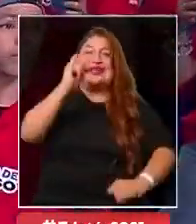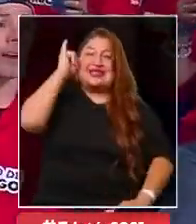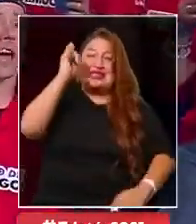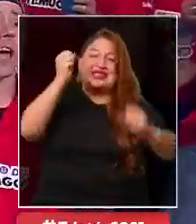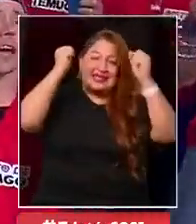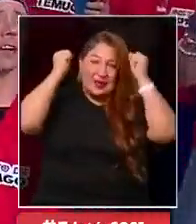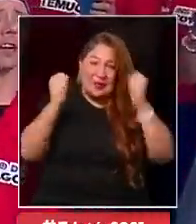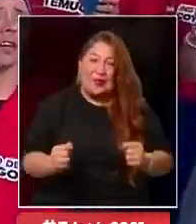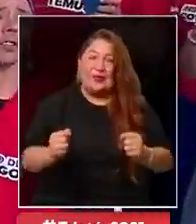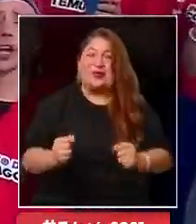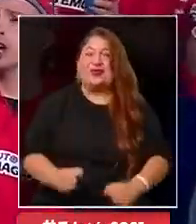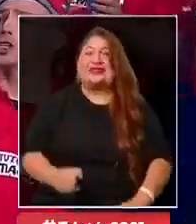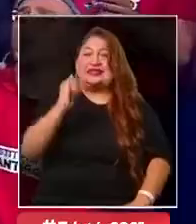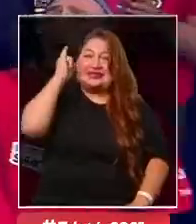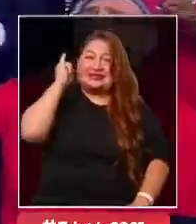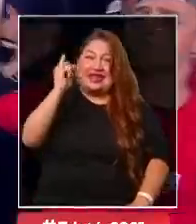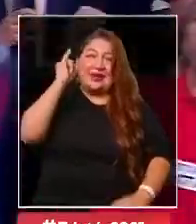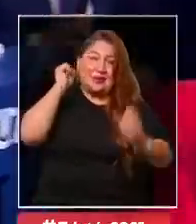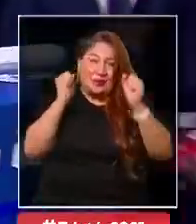pudo